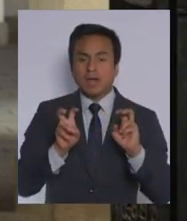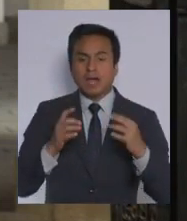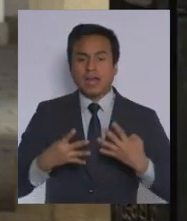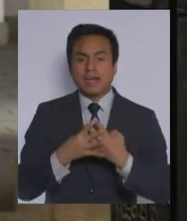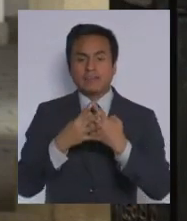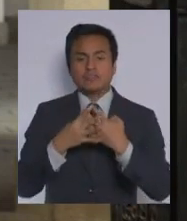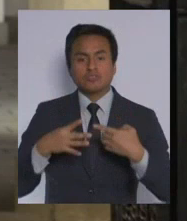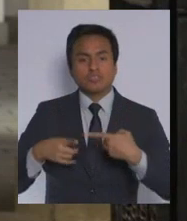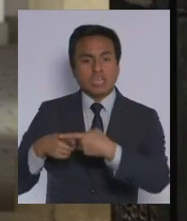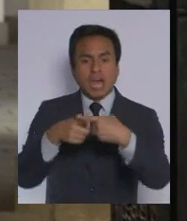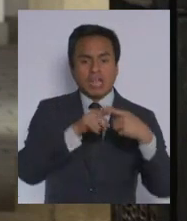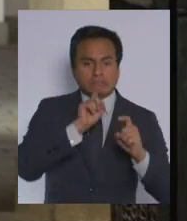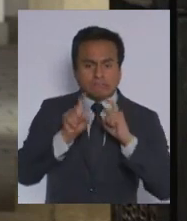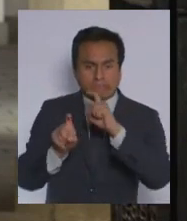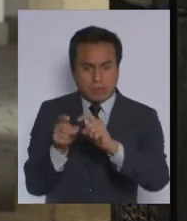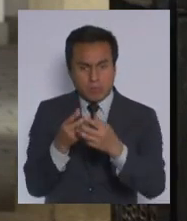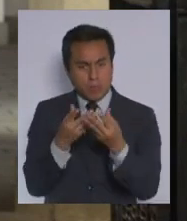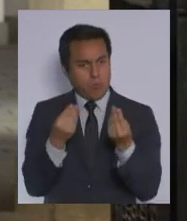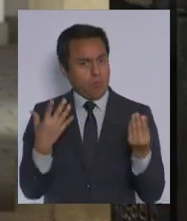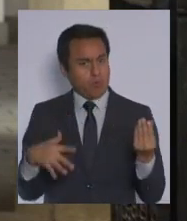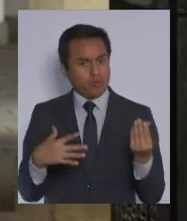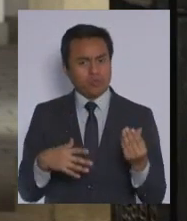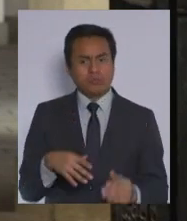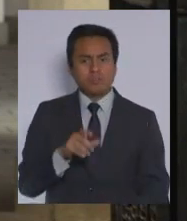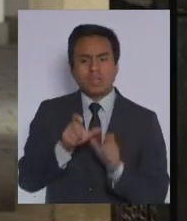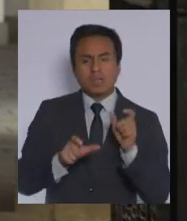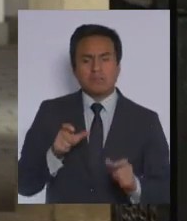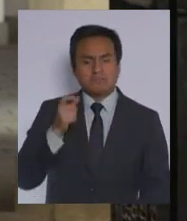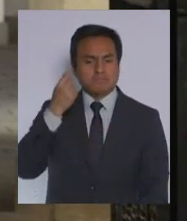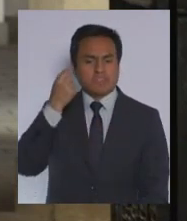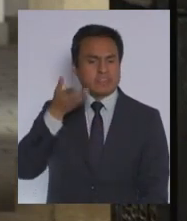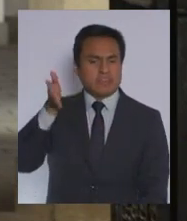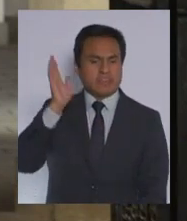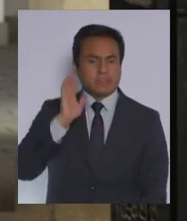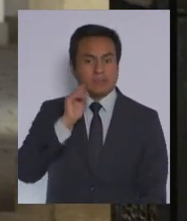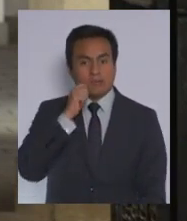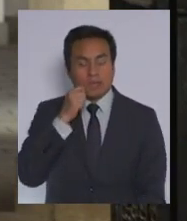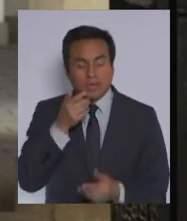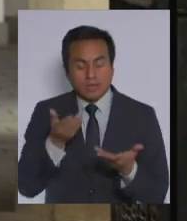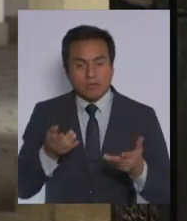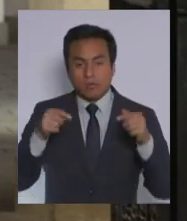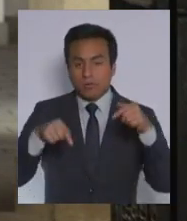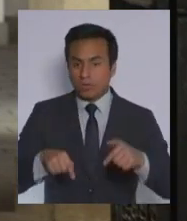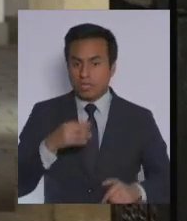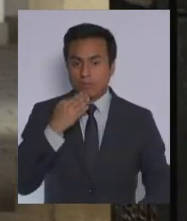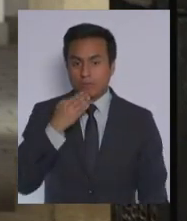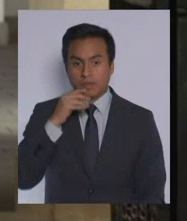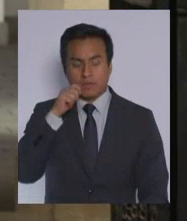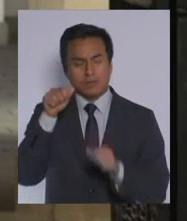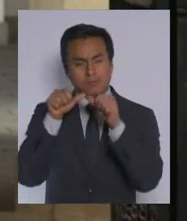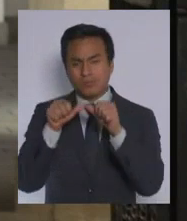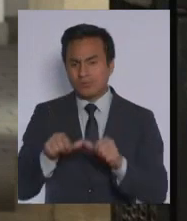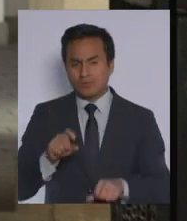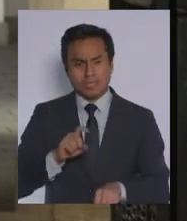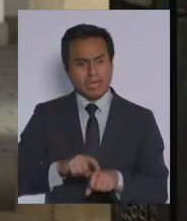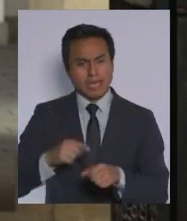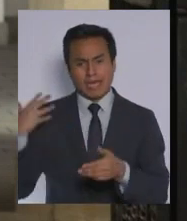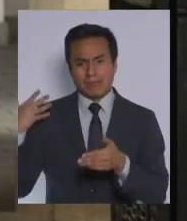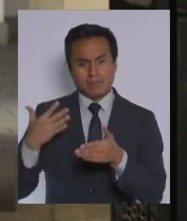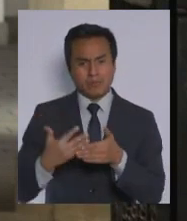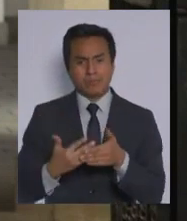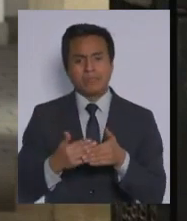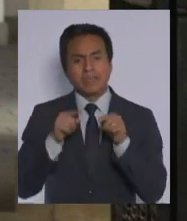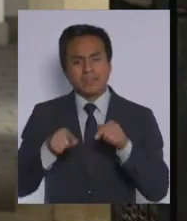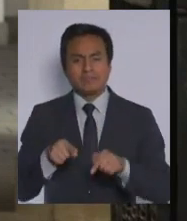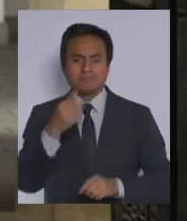las redes sociales mucha incomprensión y eso no es solamente hoy día sino que durante muchos días eso